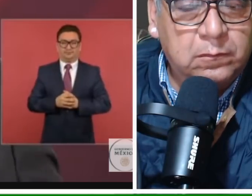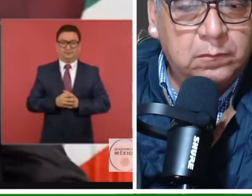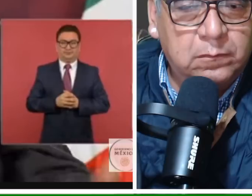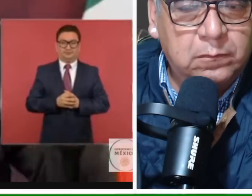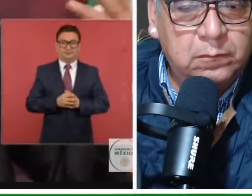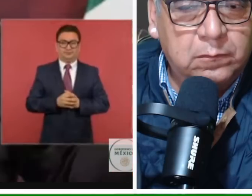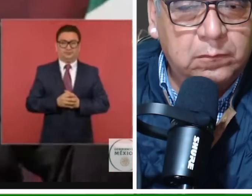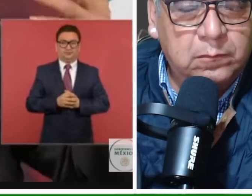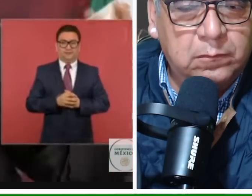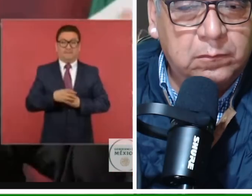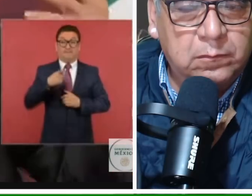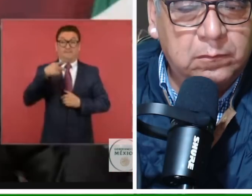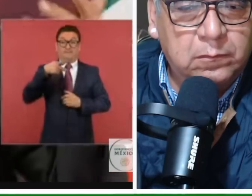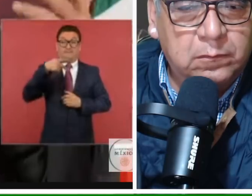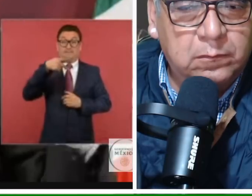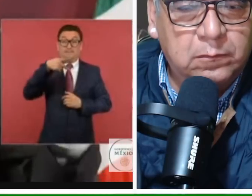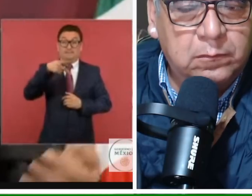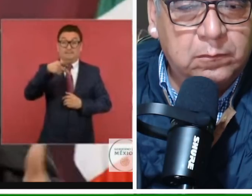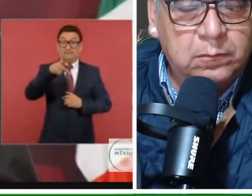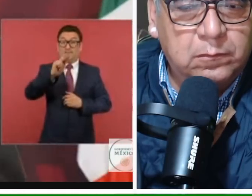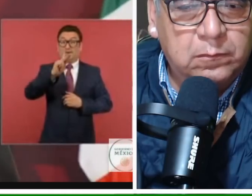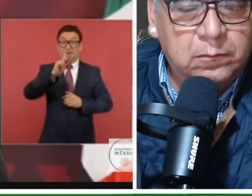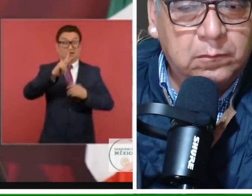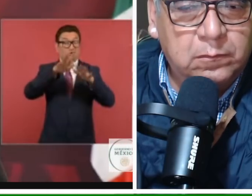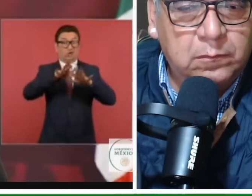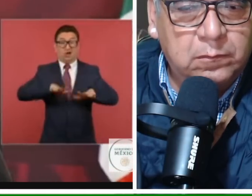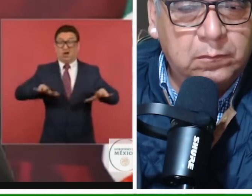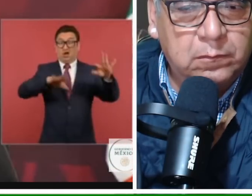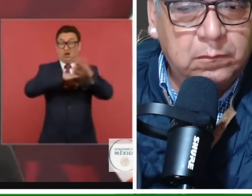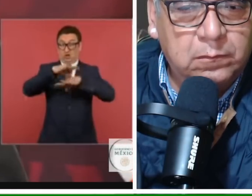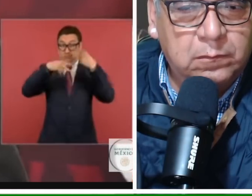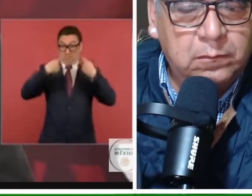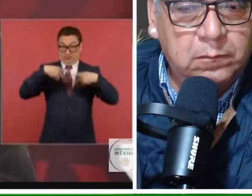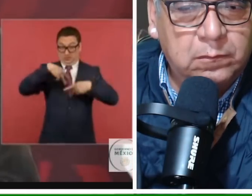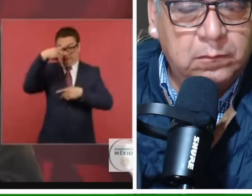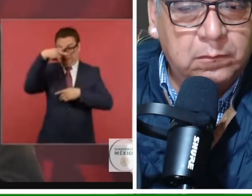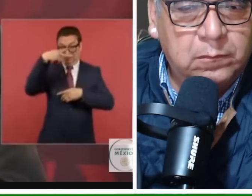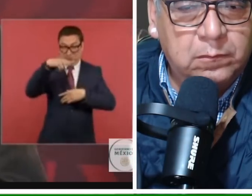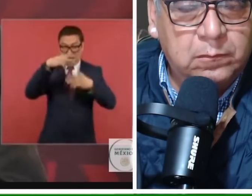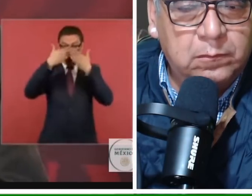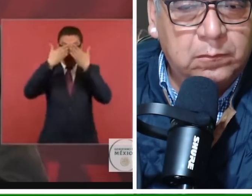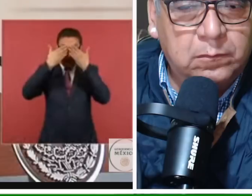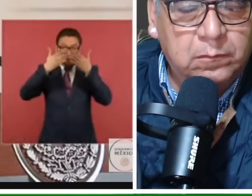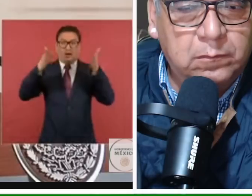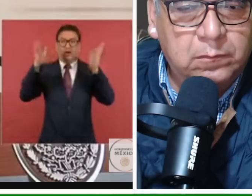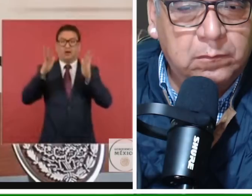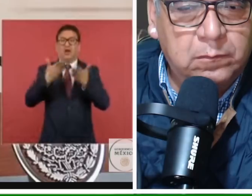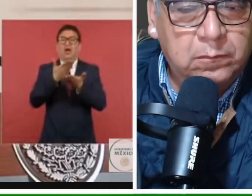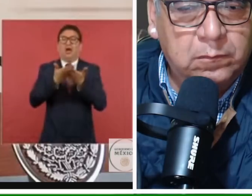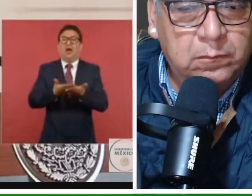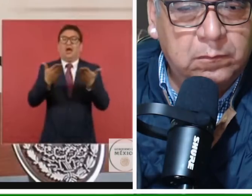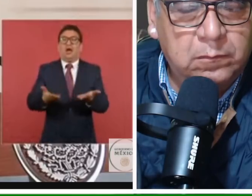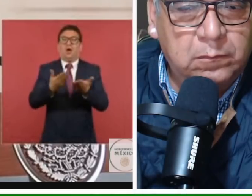como hay un despertar ciudadano y hay medios alternativos